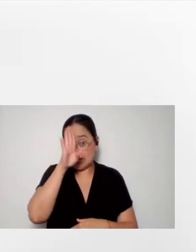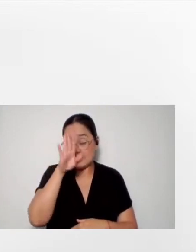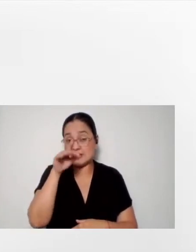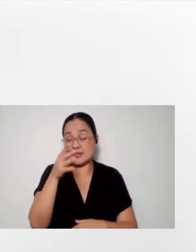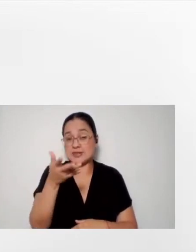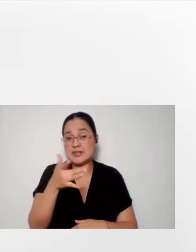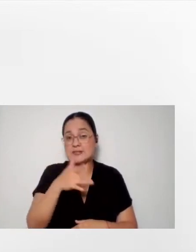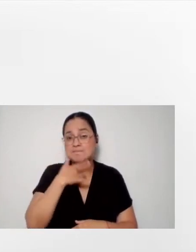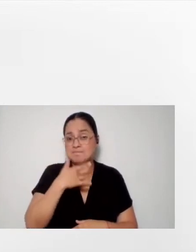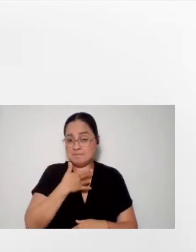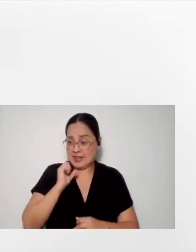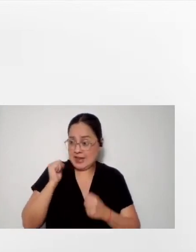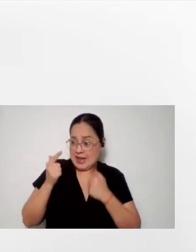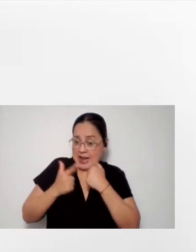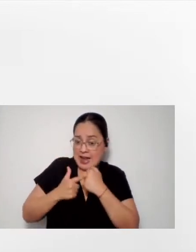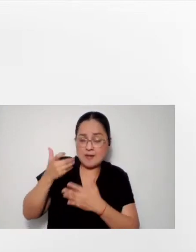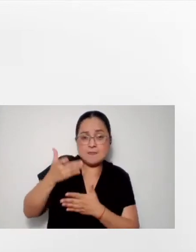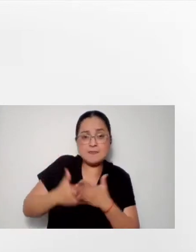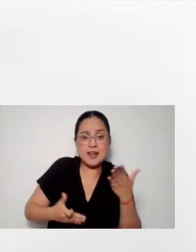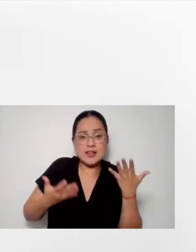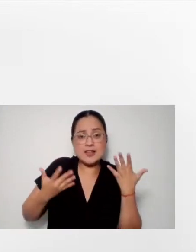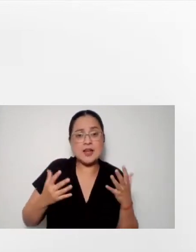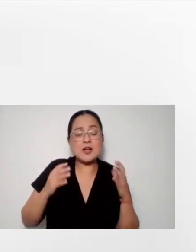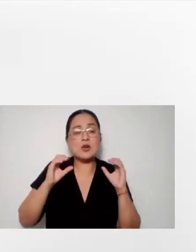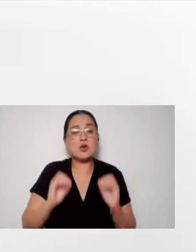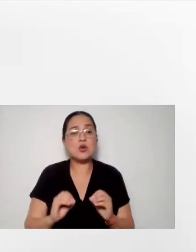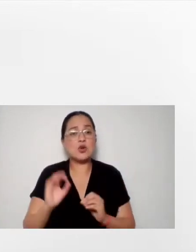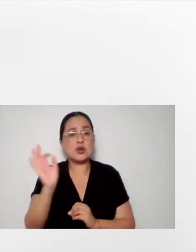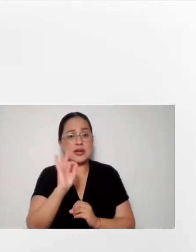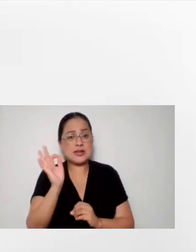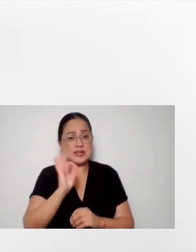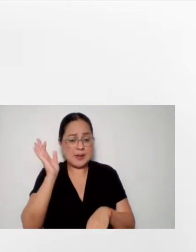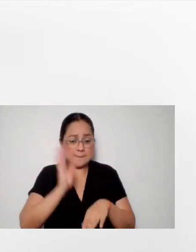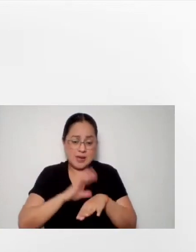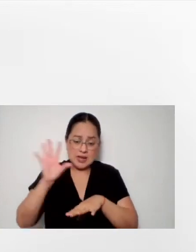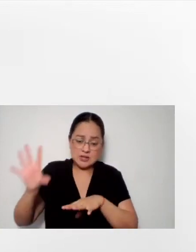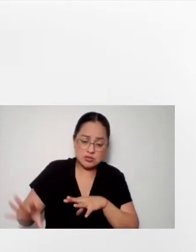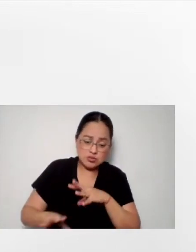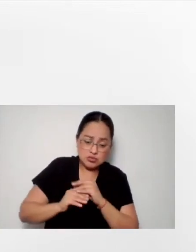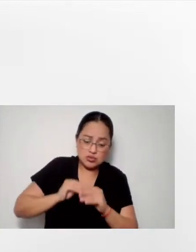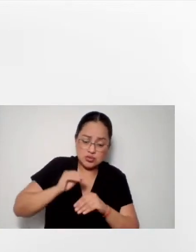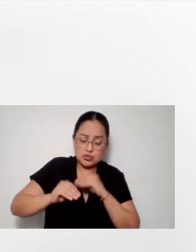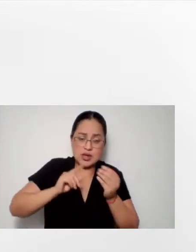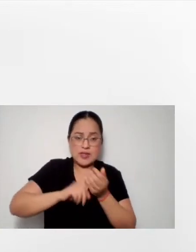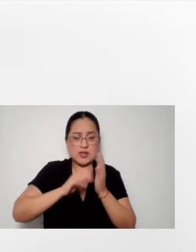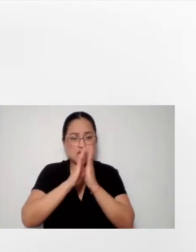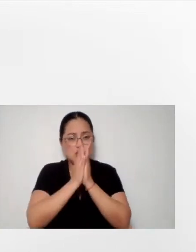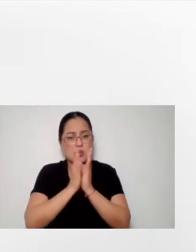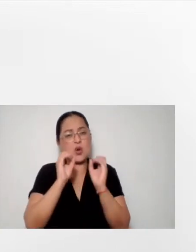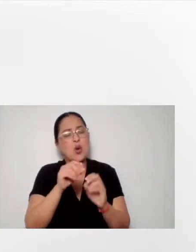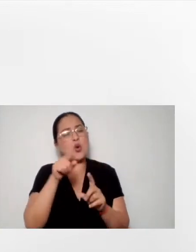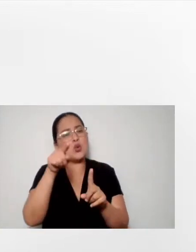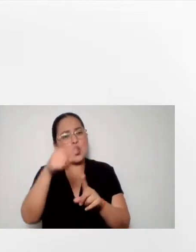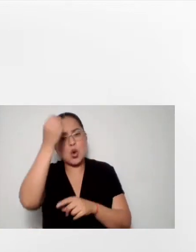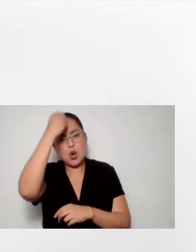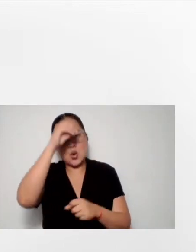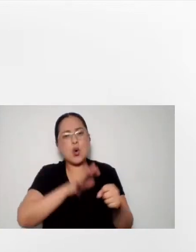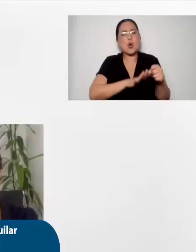falta algo, que se necesita definir algo más, o ¿cuál es su opinión?